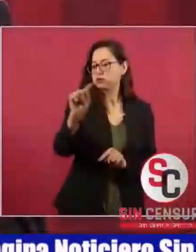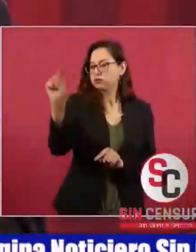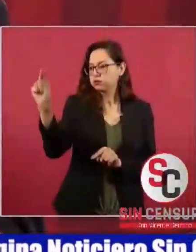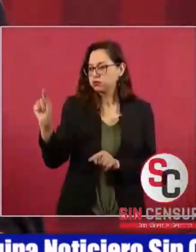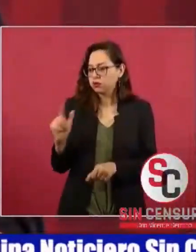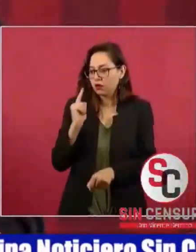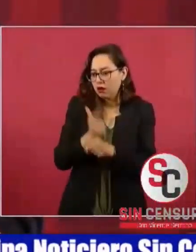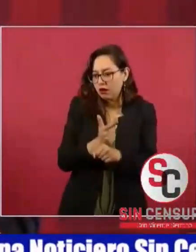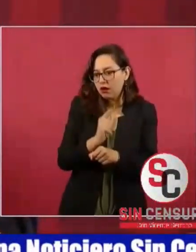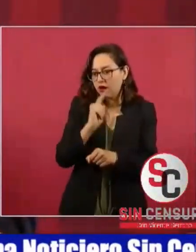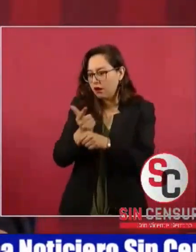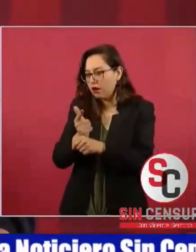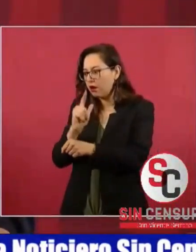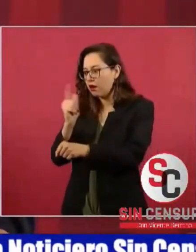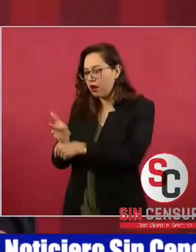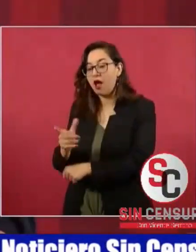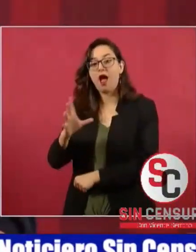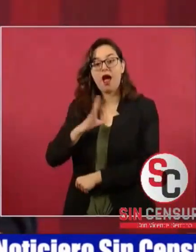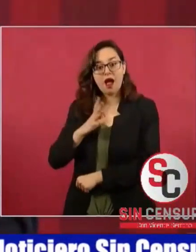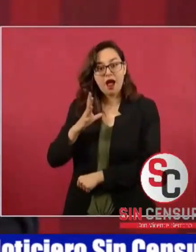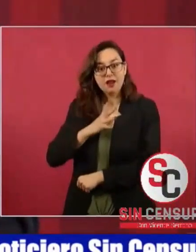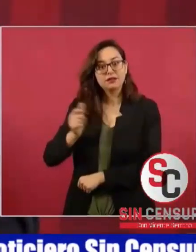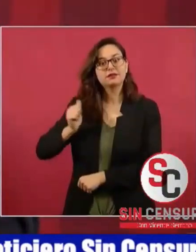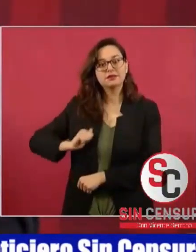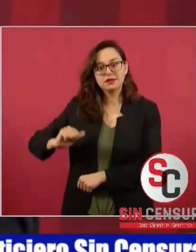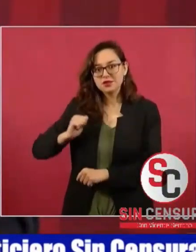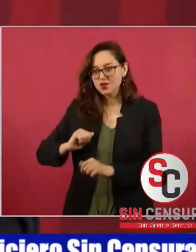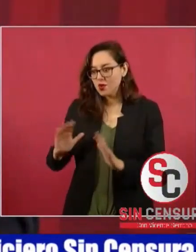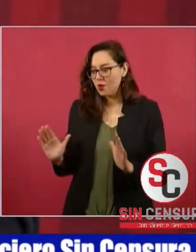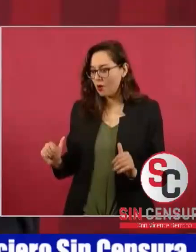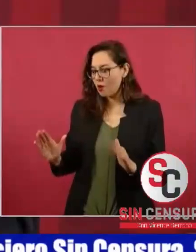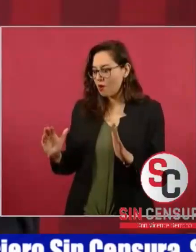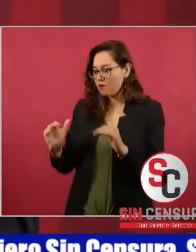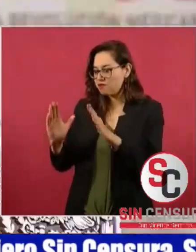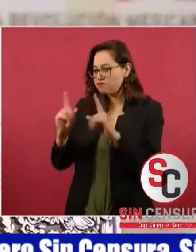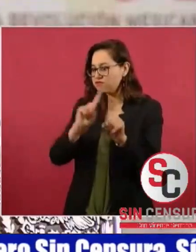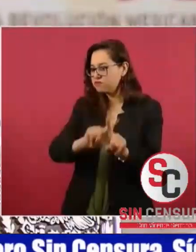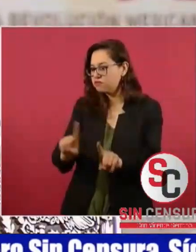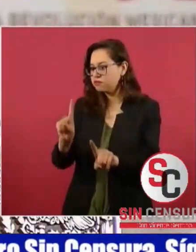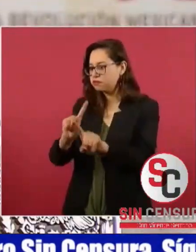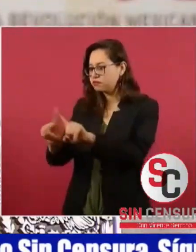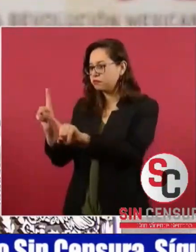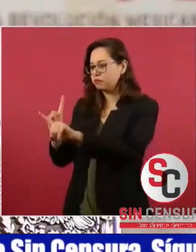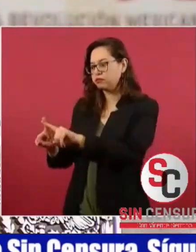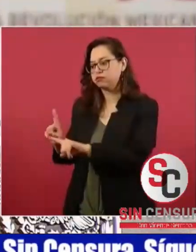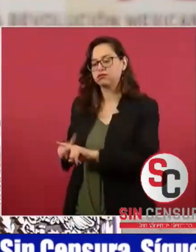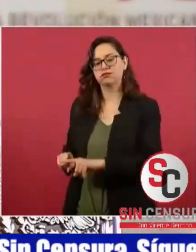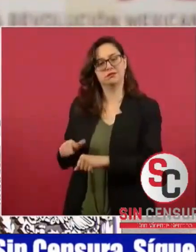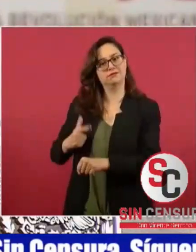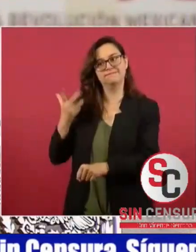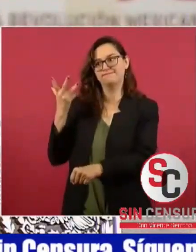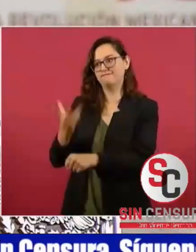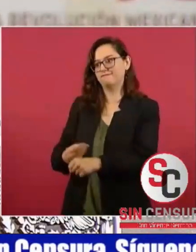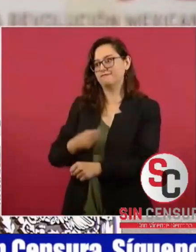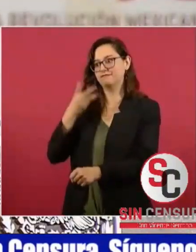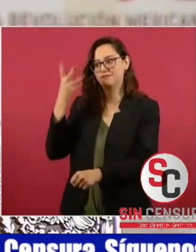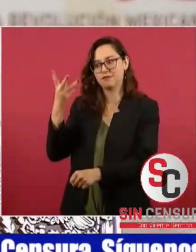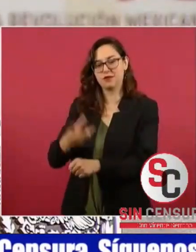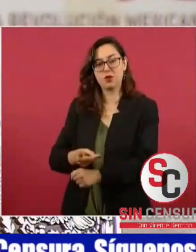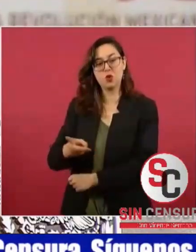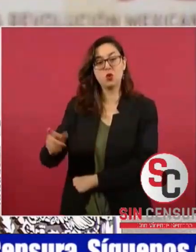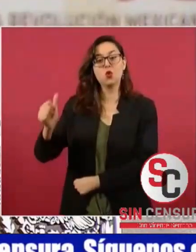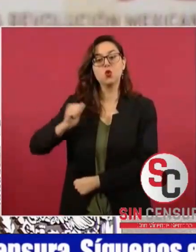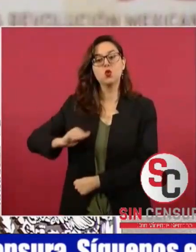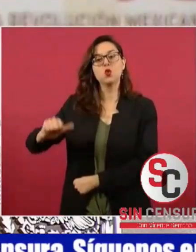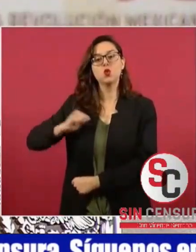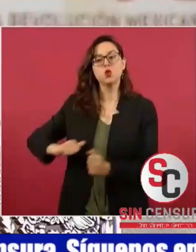puede pensar, puede vociferar lo que quiera. Ahora, olvidémonos de que Alito fue solo a hacer el